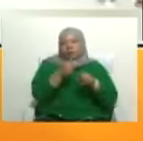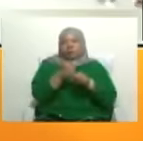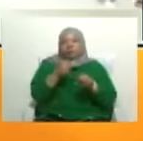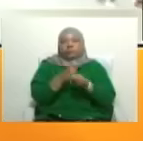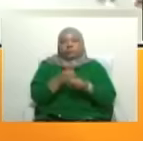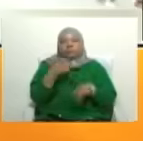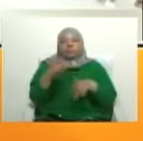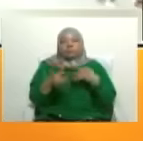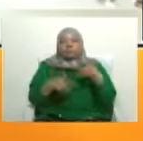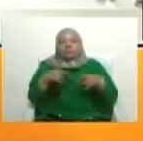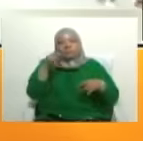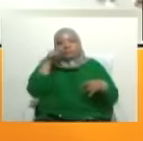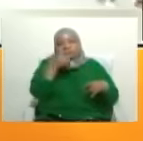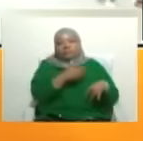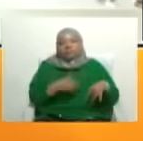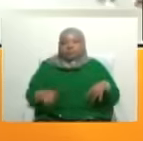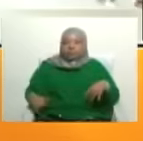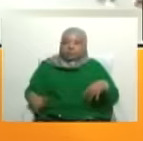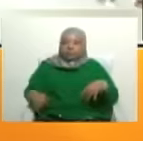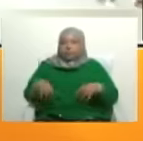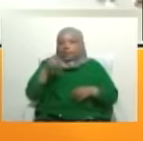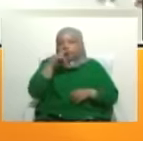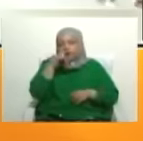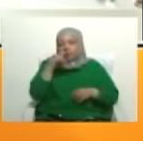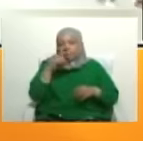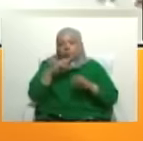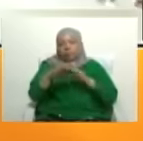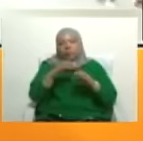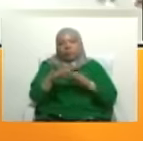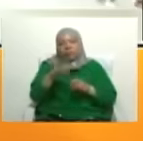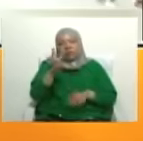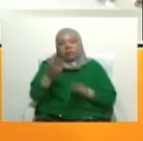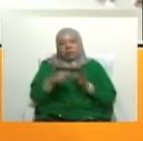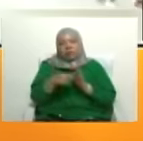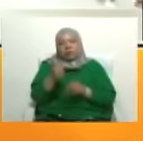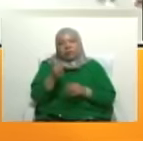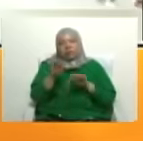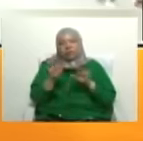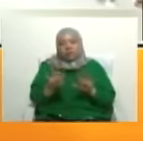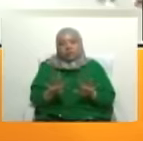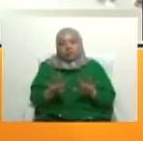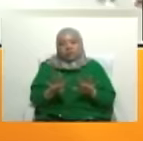yo fui ministro del presidente Maduro, ministro de Comunicaciones, entre los años